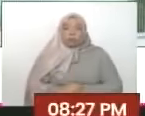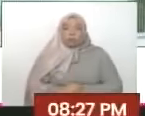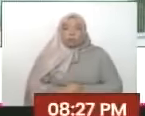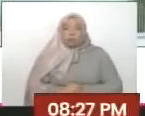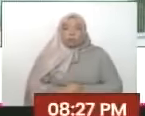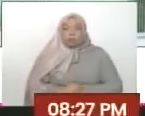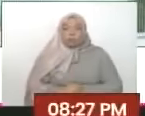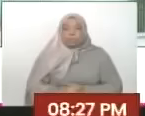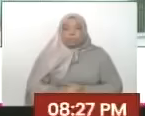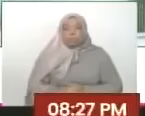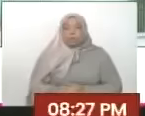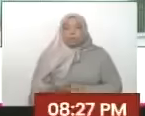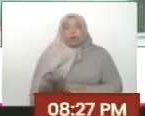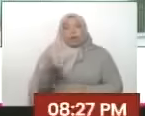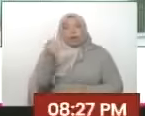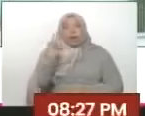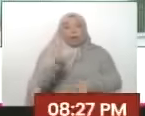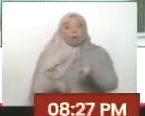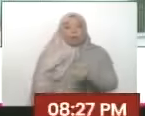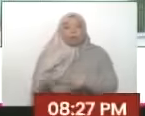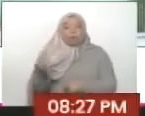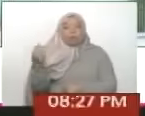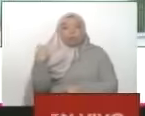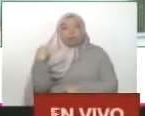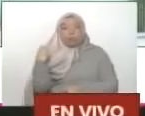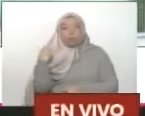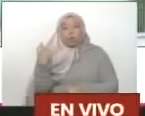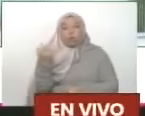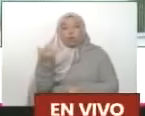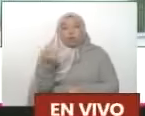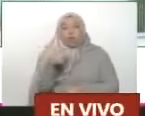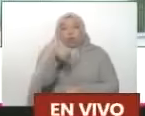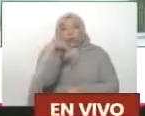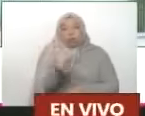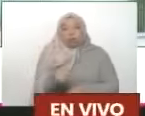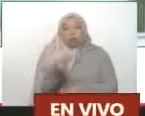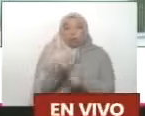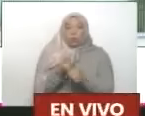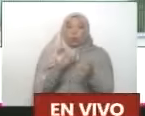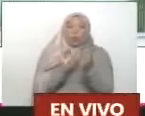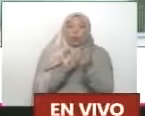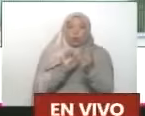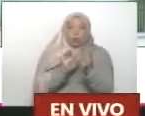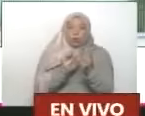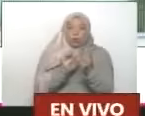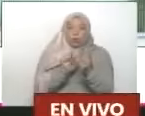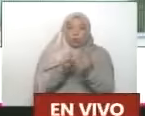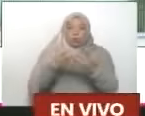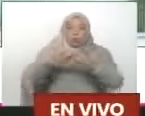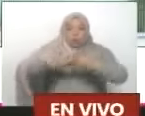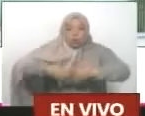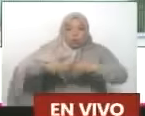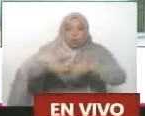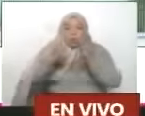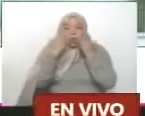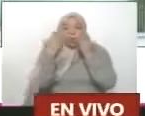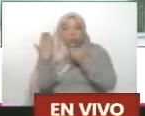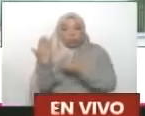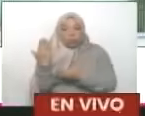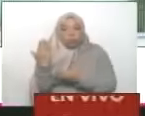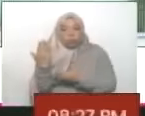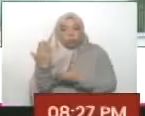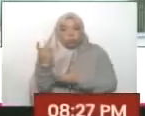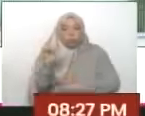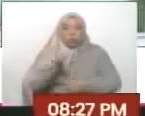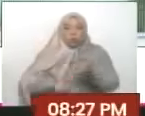Ha llegado el momento de activar alguna de esas obras. Por eso vamos a dar un pase para presenciar lo que ha